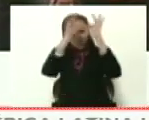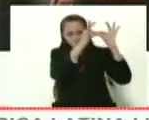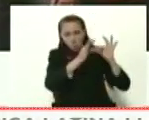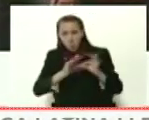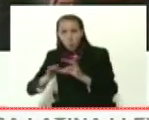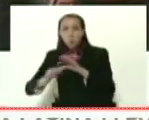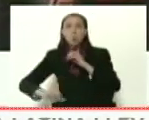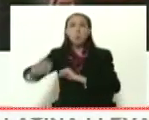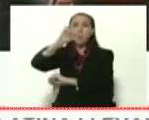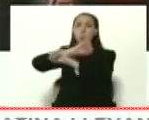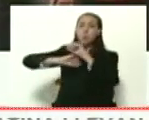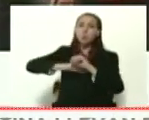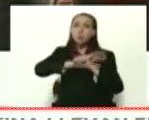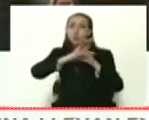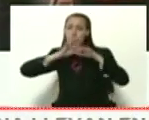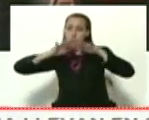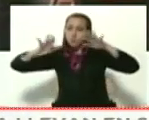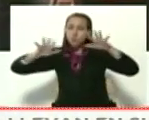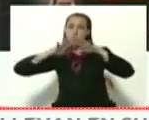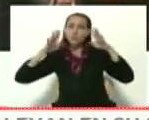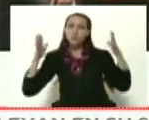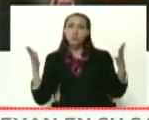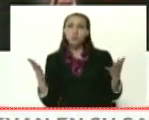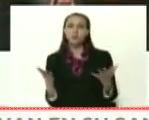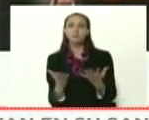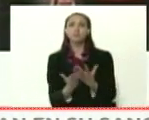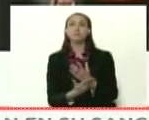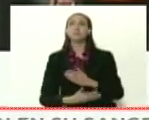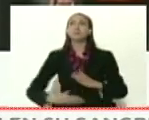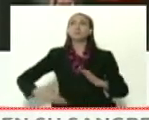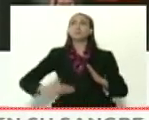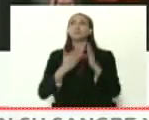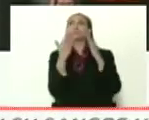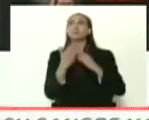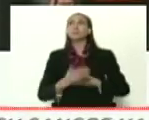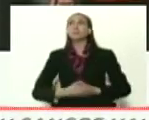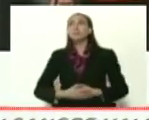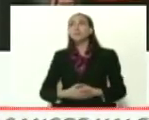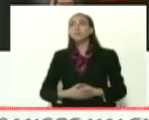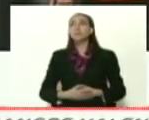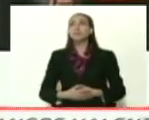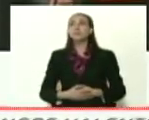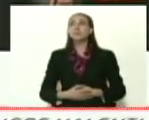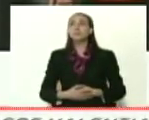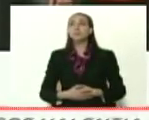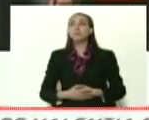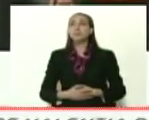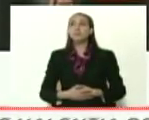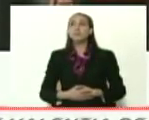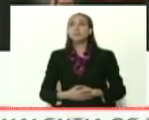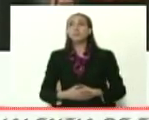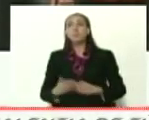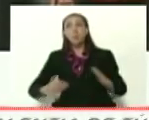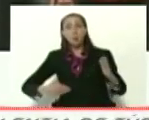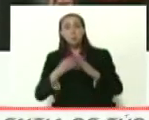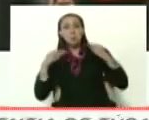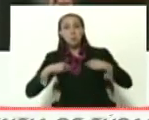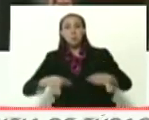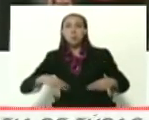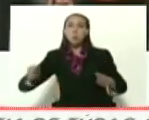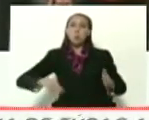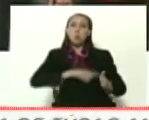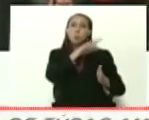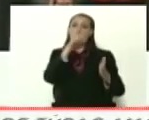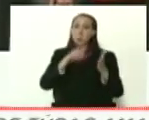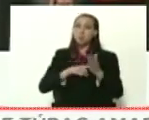combatir esta pandemia que está impactando de forma muy negativa a la humanidad entera. Yo